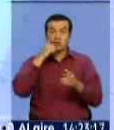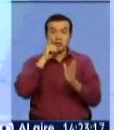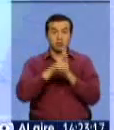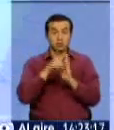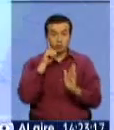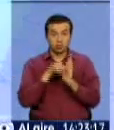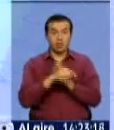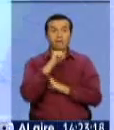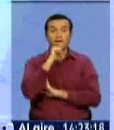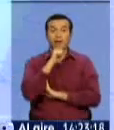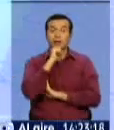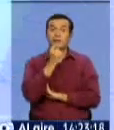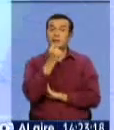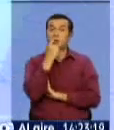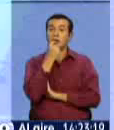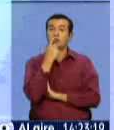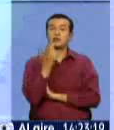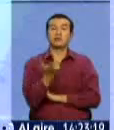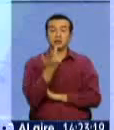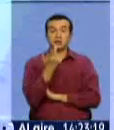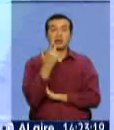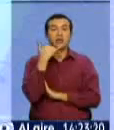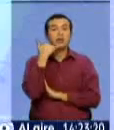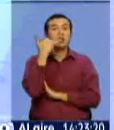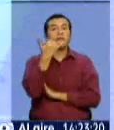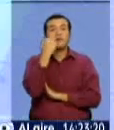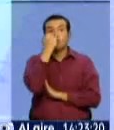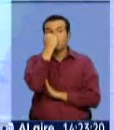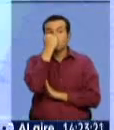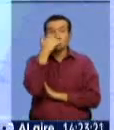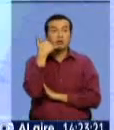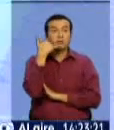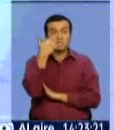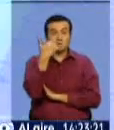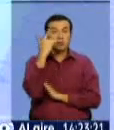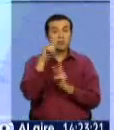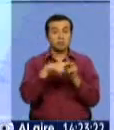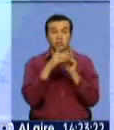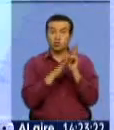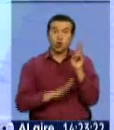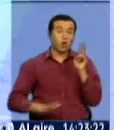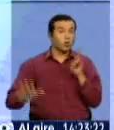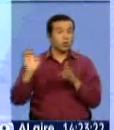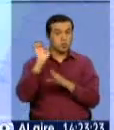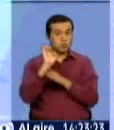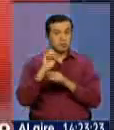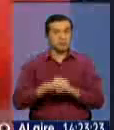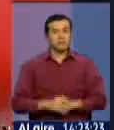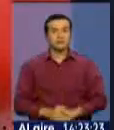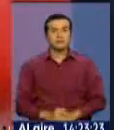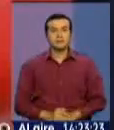denuncien la falta de medicamentos. Se trata del teléfono rojo que en 2 semanas estará operativo en todo el país.